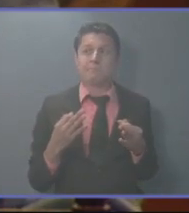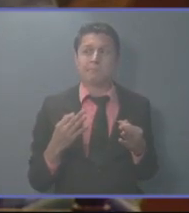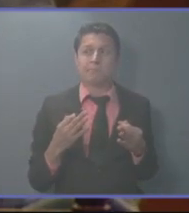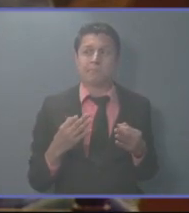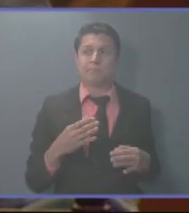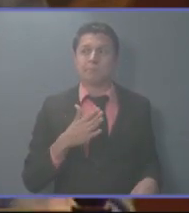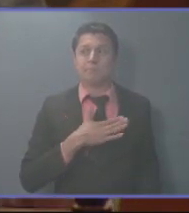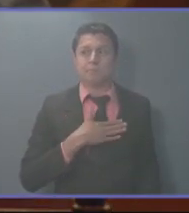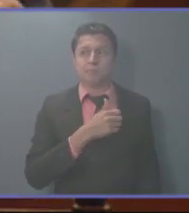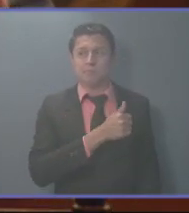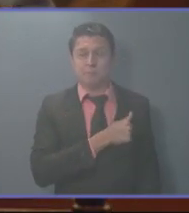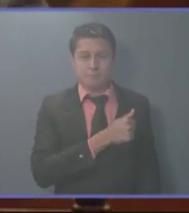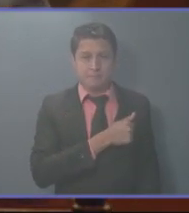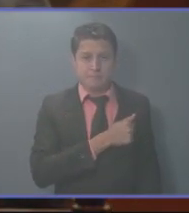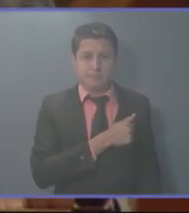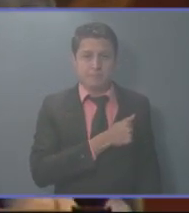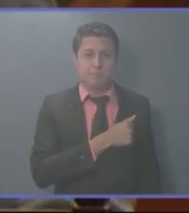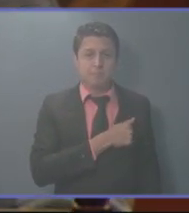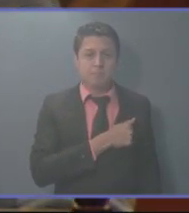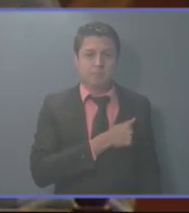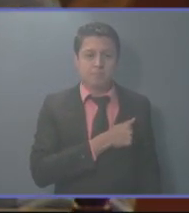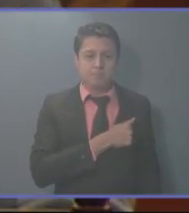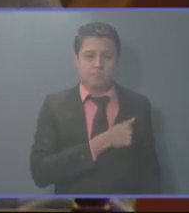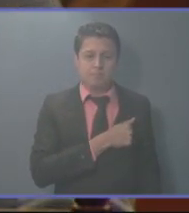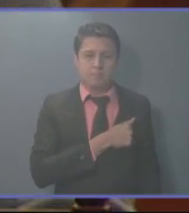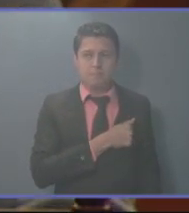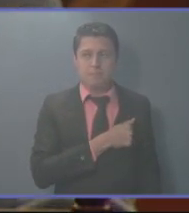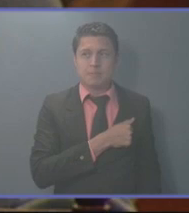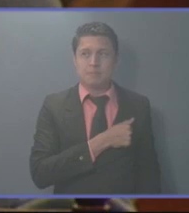mi responsabilidad,